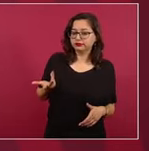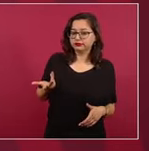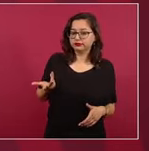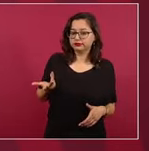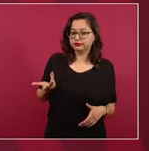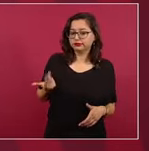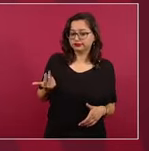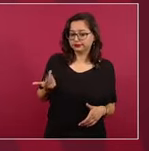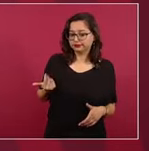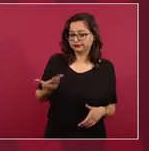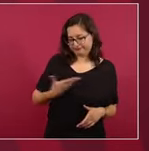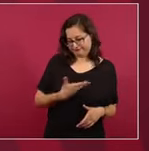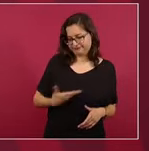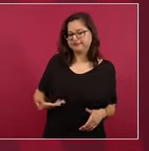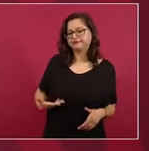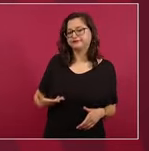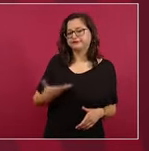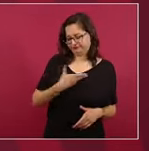hacen así.